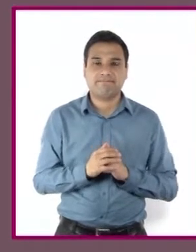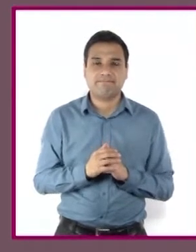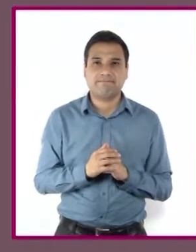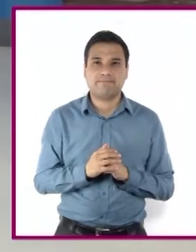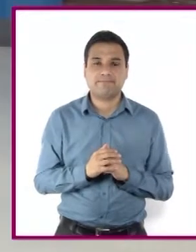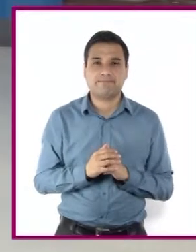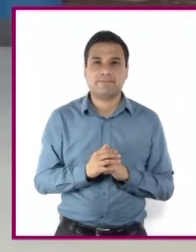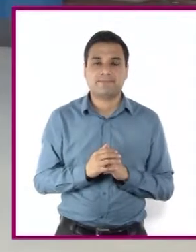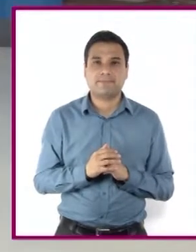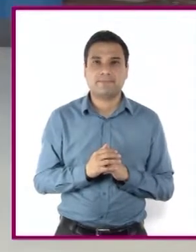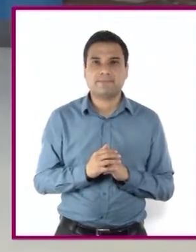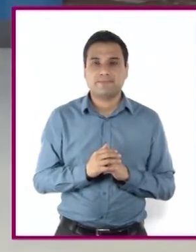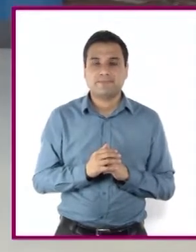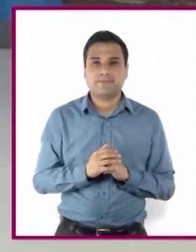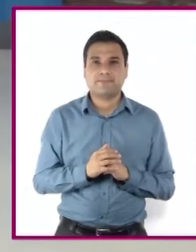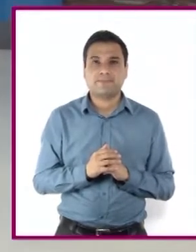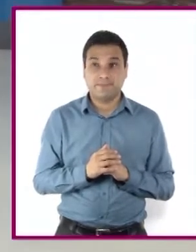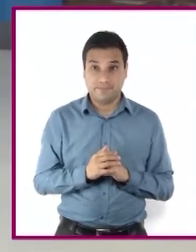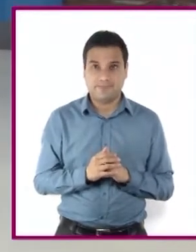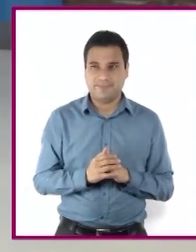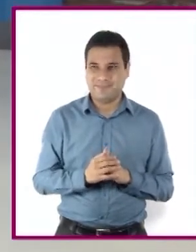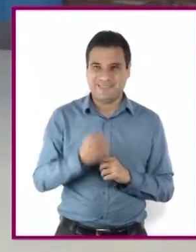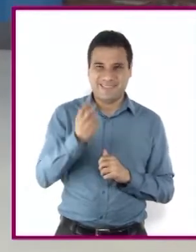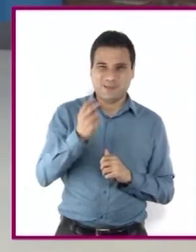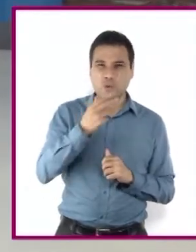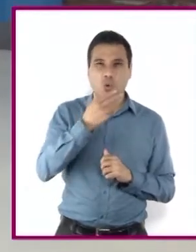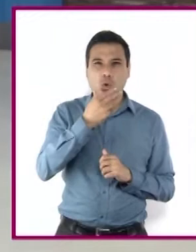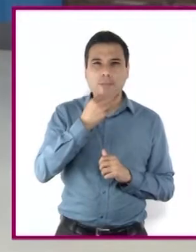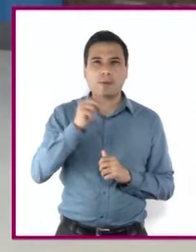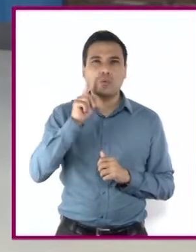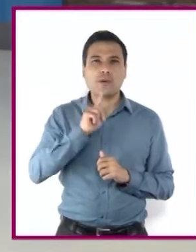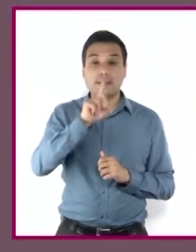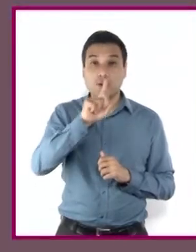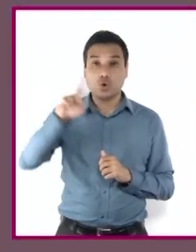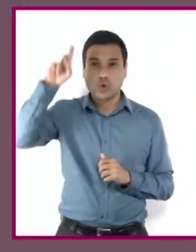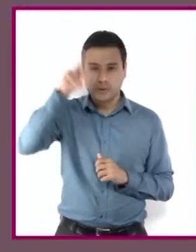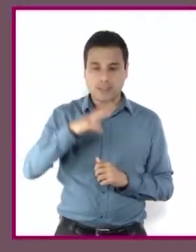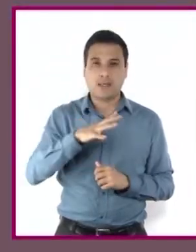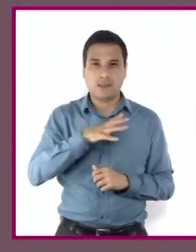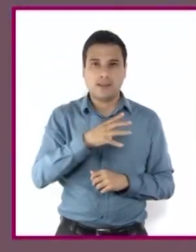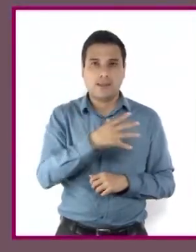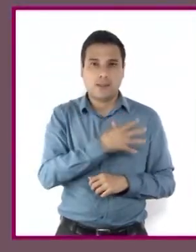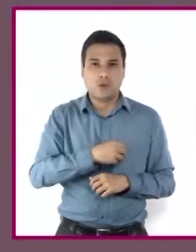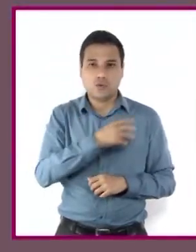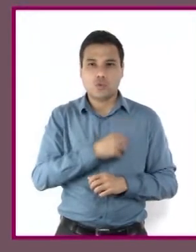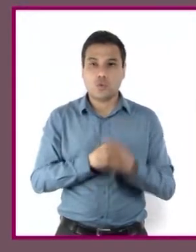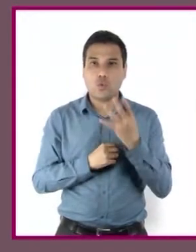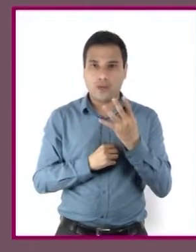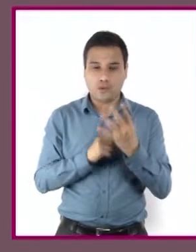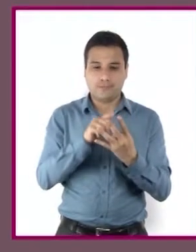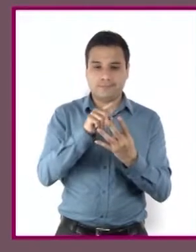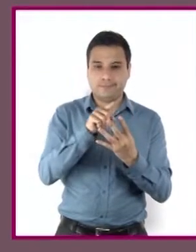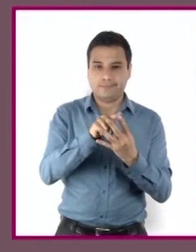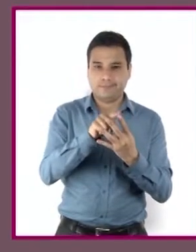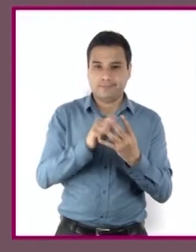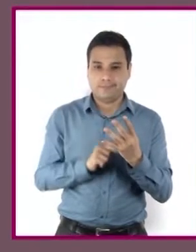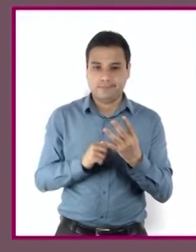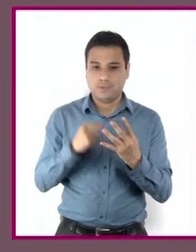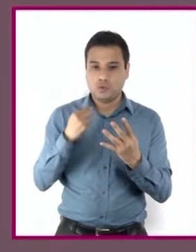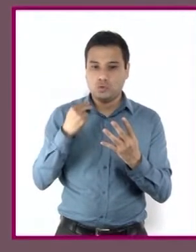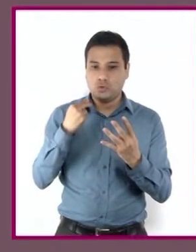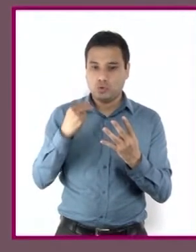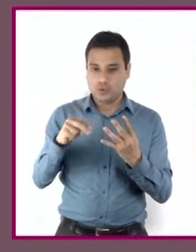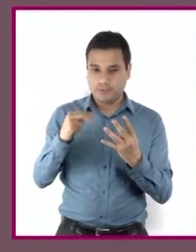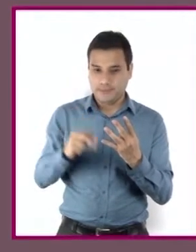cielo. Este dios y diosa engendraron 4 hijos. Al mayor llamaron